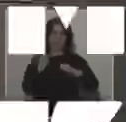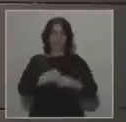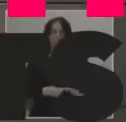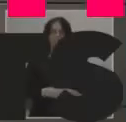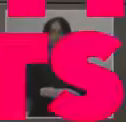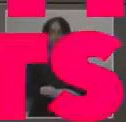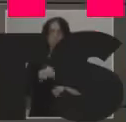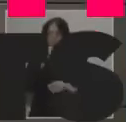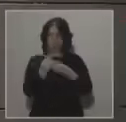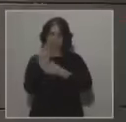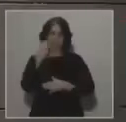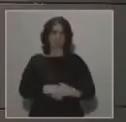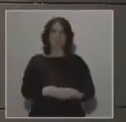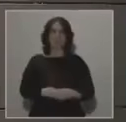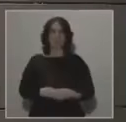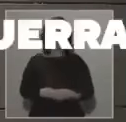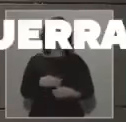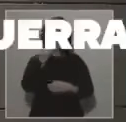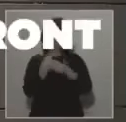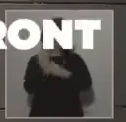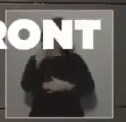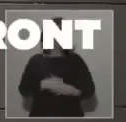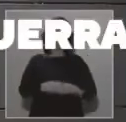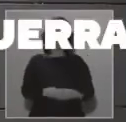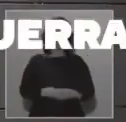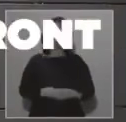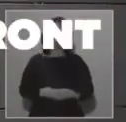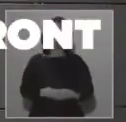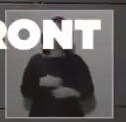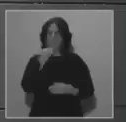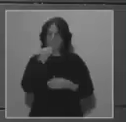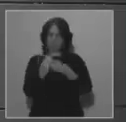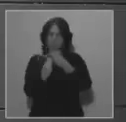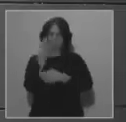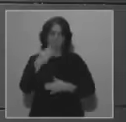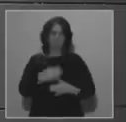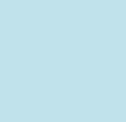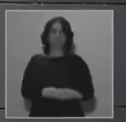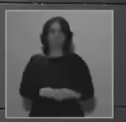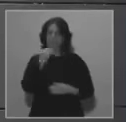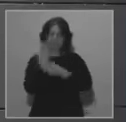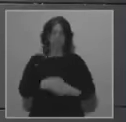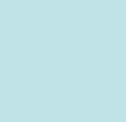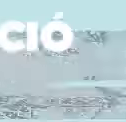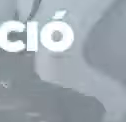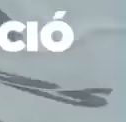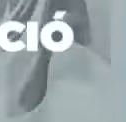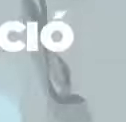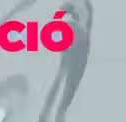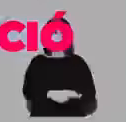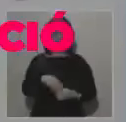Buenos días. Sin novedad en el frente. Sin novedad en el frente. Sin novedad en el frente. Sin novedad en el frente.